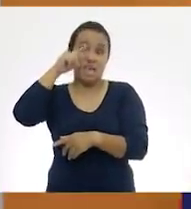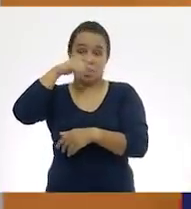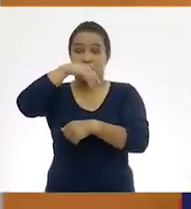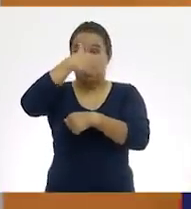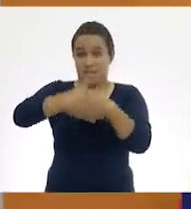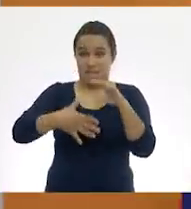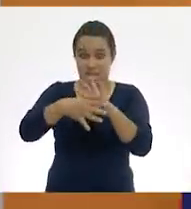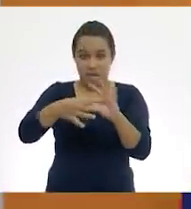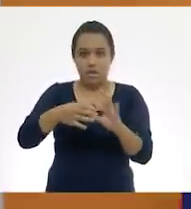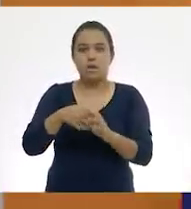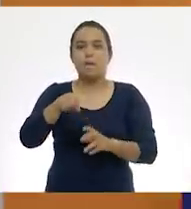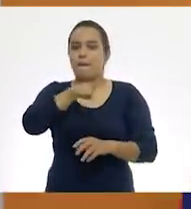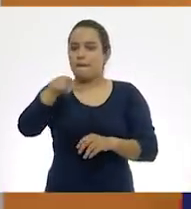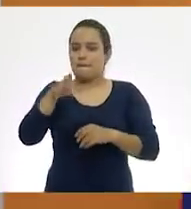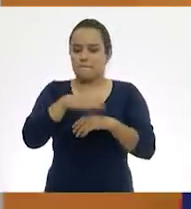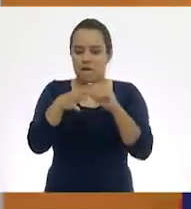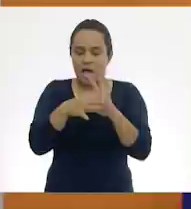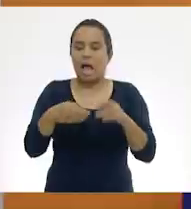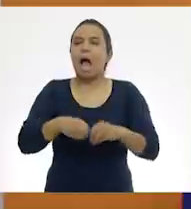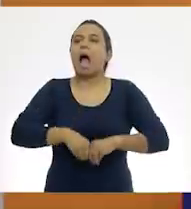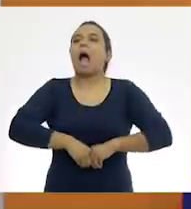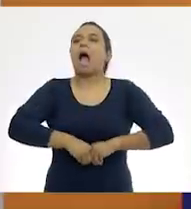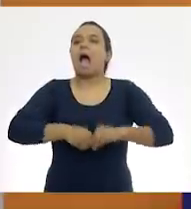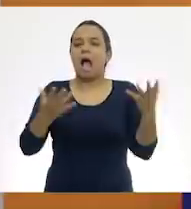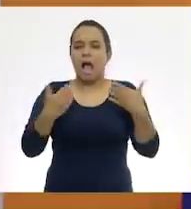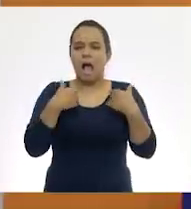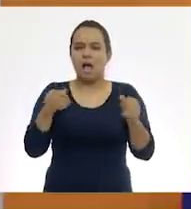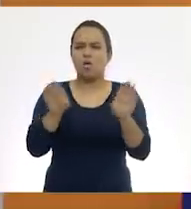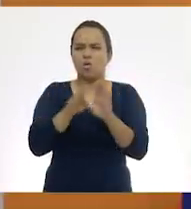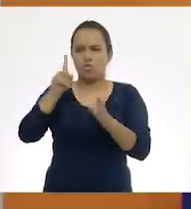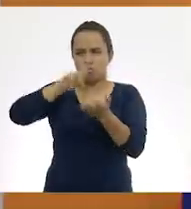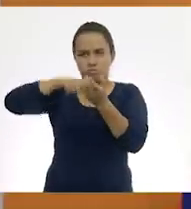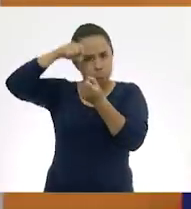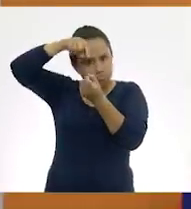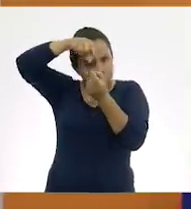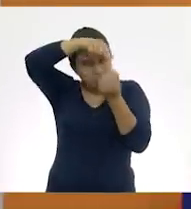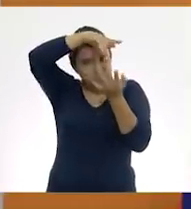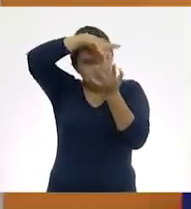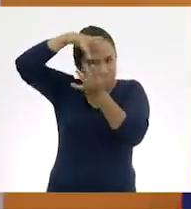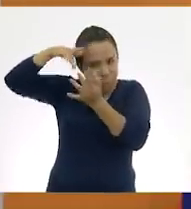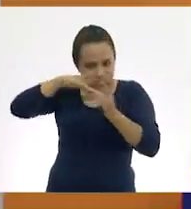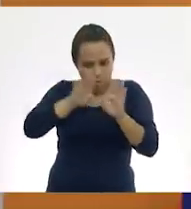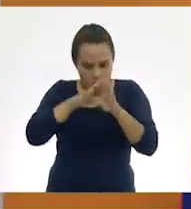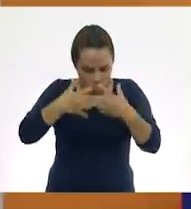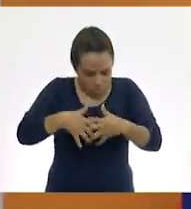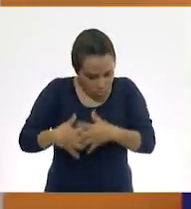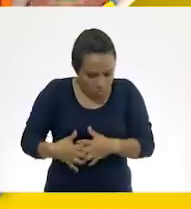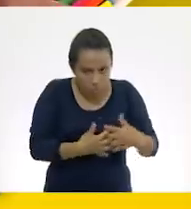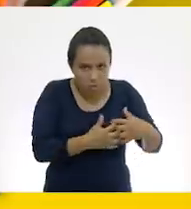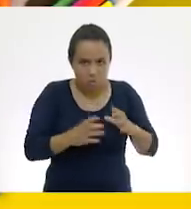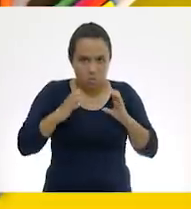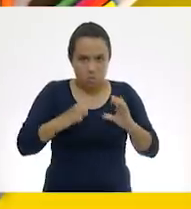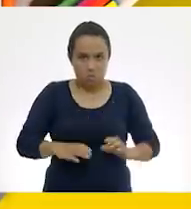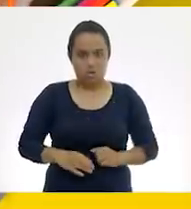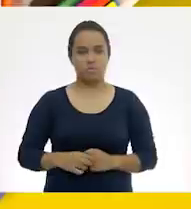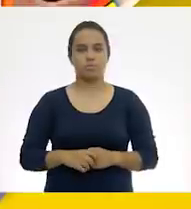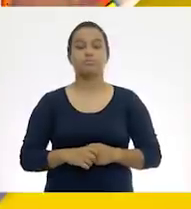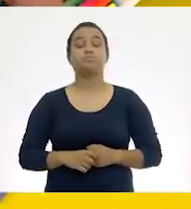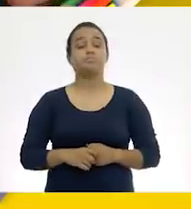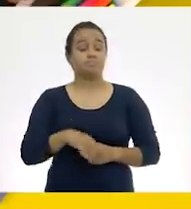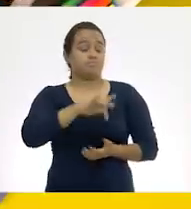va a quedar muy consolidado todo esto que vimos acerca del sistema nervioso y el sistema locomotor para seguir aprendiendo. Maestra